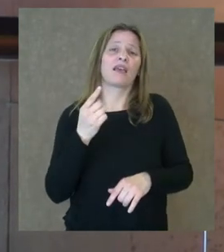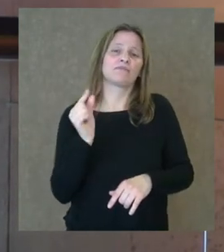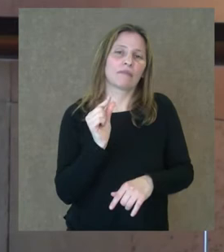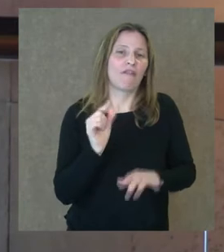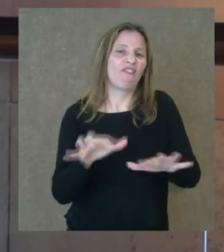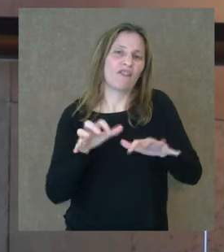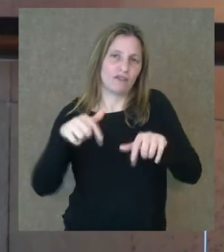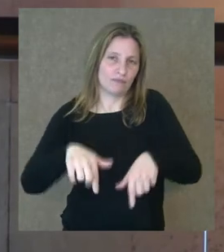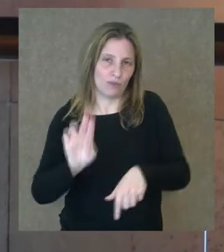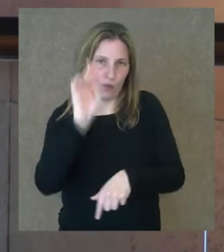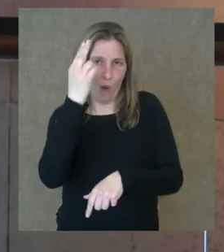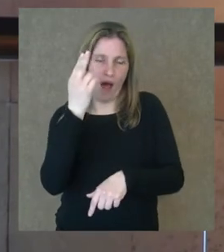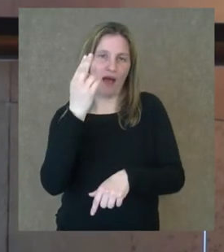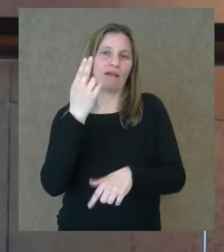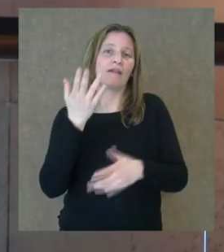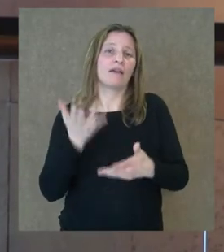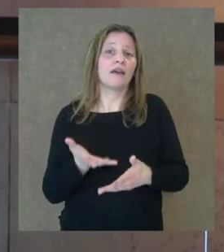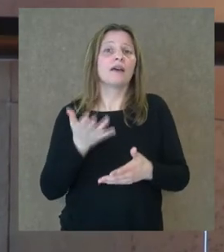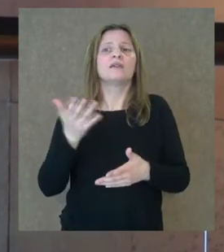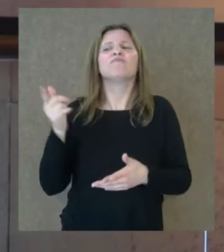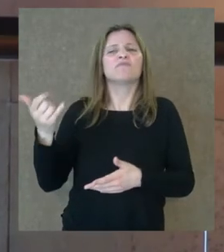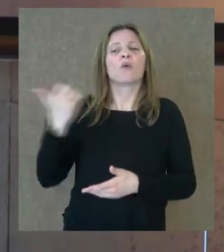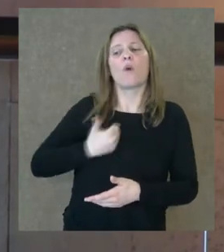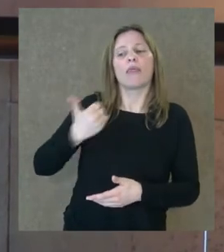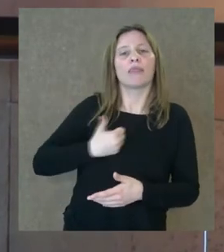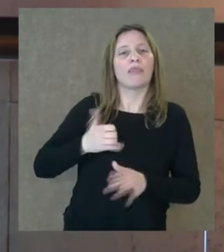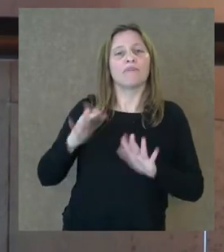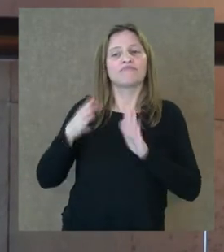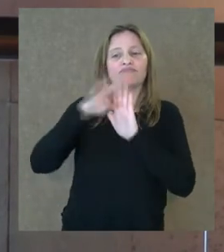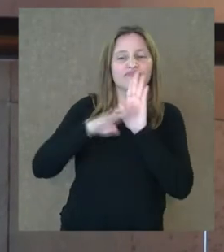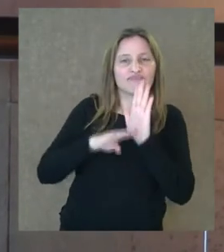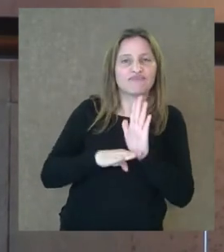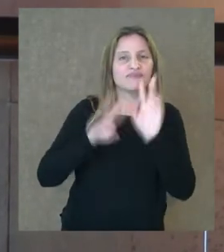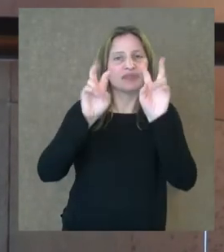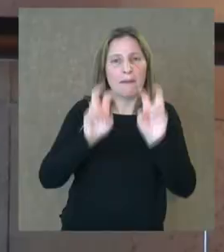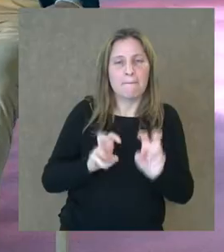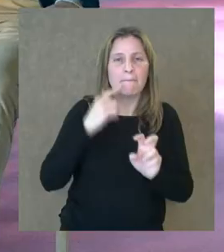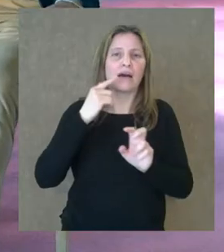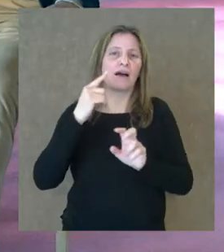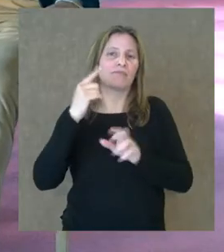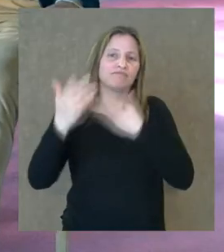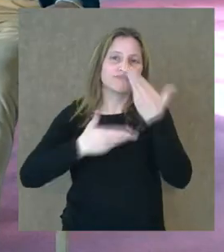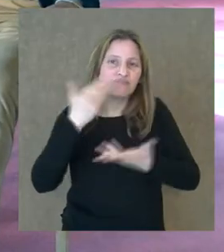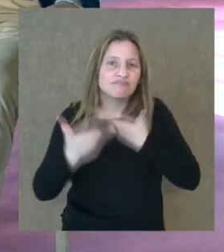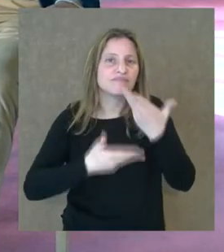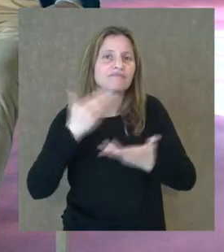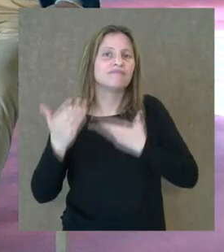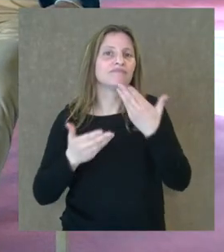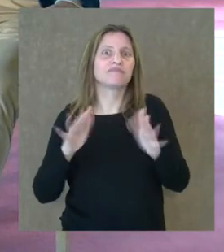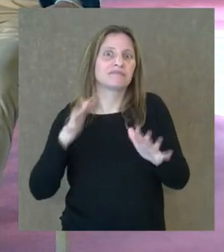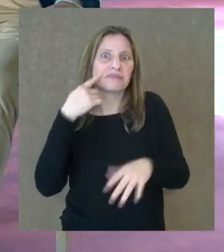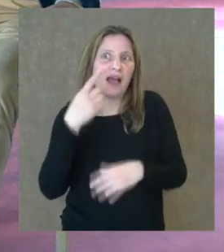transitoriamente aquí en uruguay contanos un poco cuál es el repertorio que vas a interpretar y